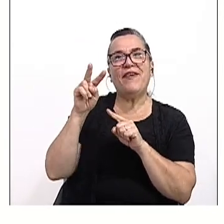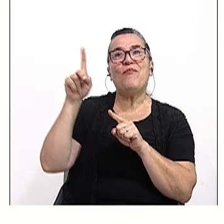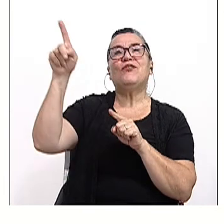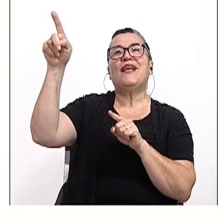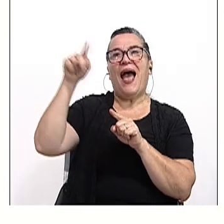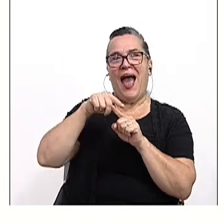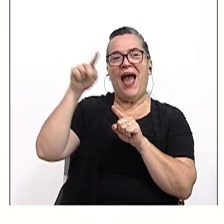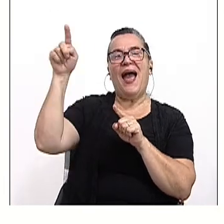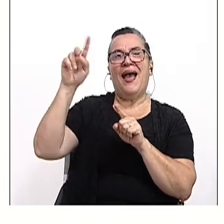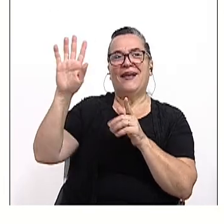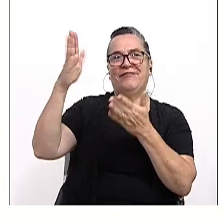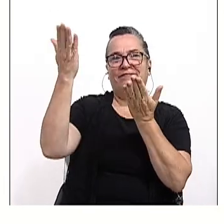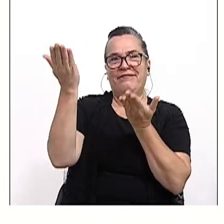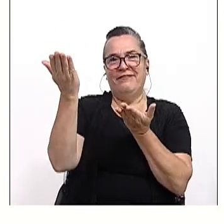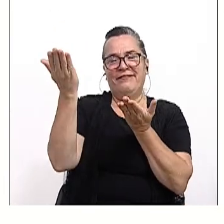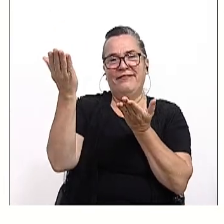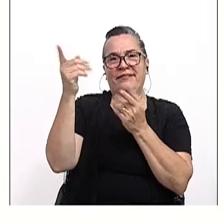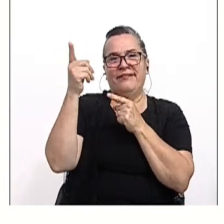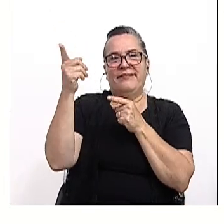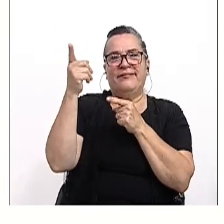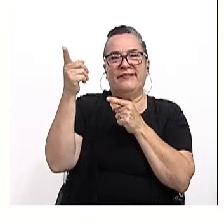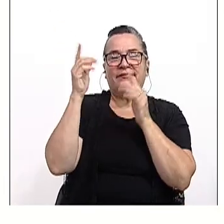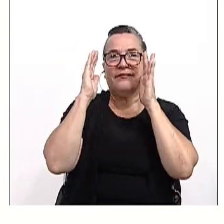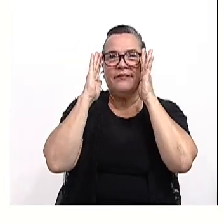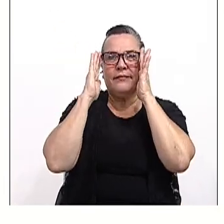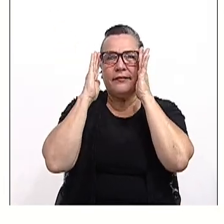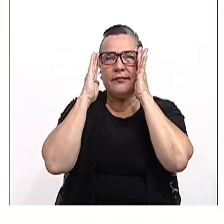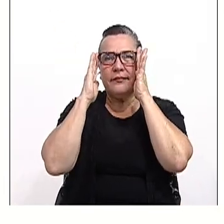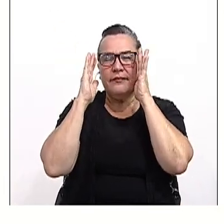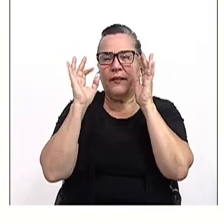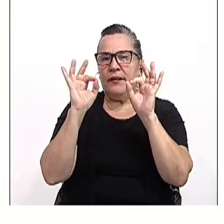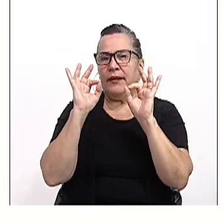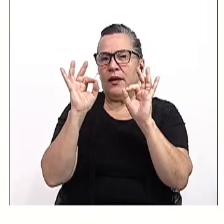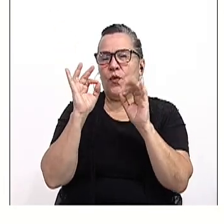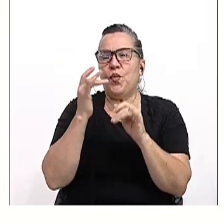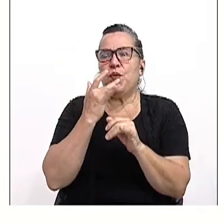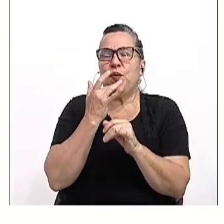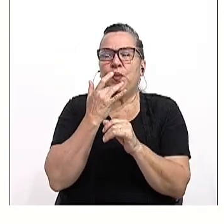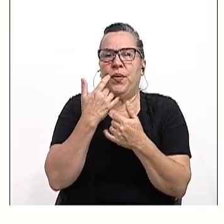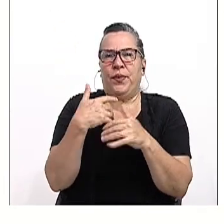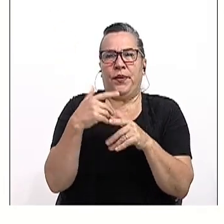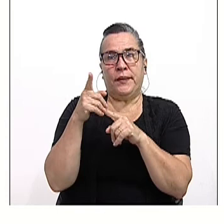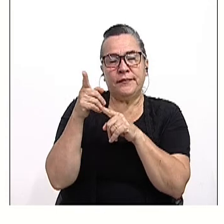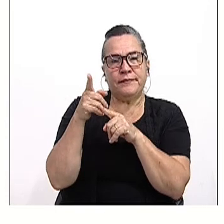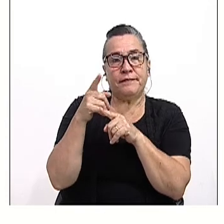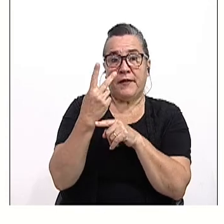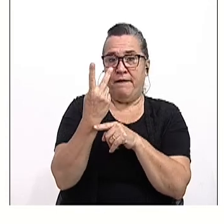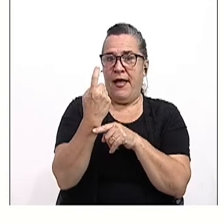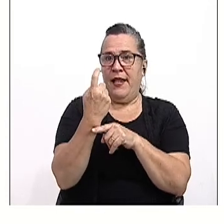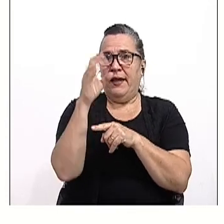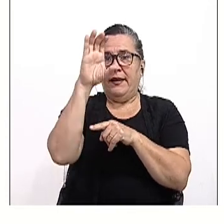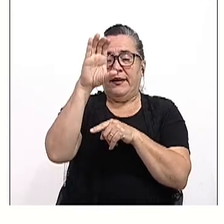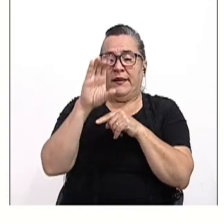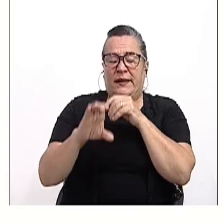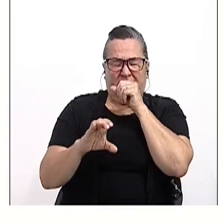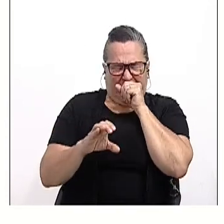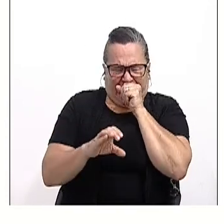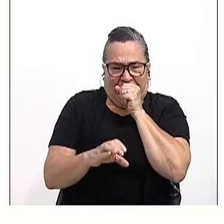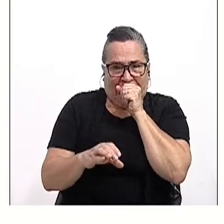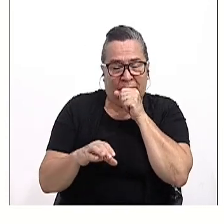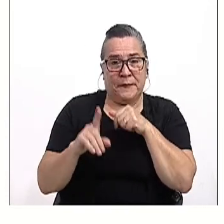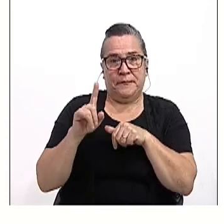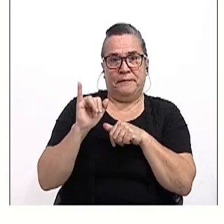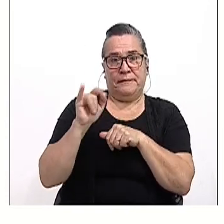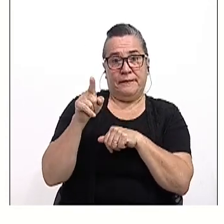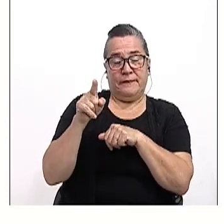dimos vuelta a la última cartita de la línea de arriba, que estaba el coloide. Y nos quedan solo 2 cartitas. Voy a darle